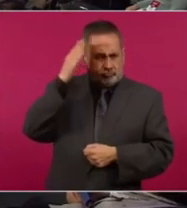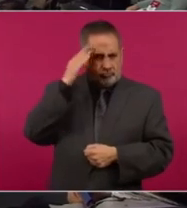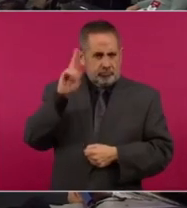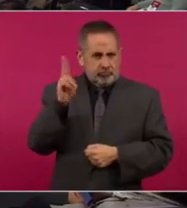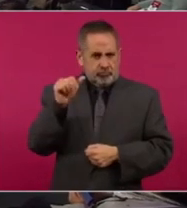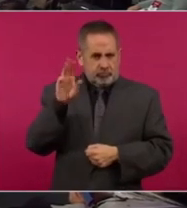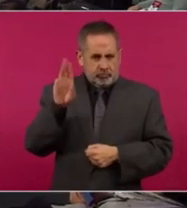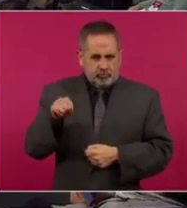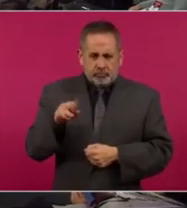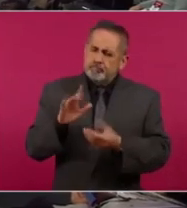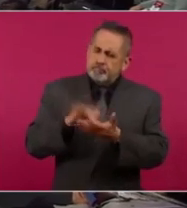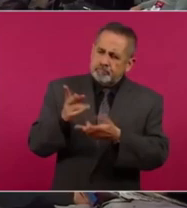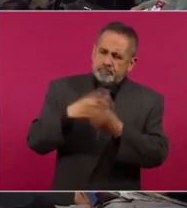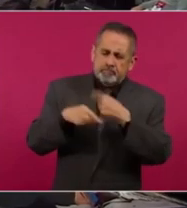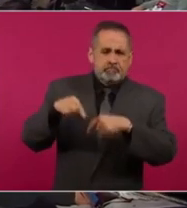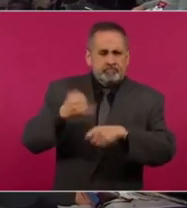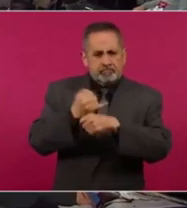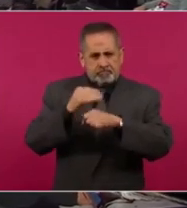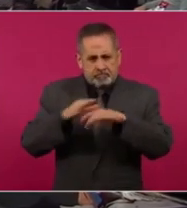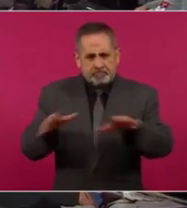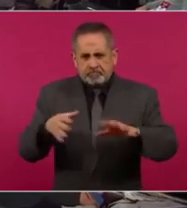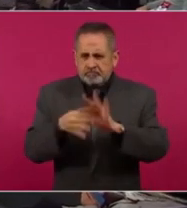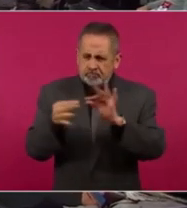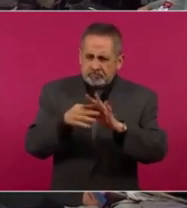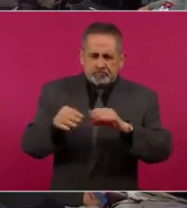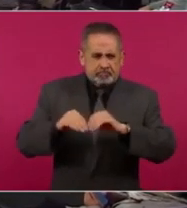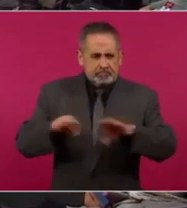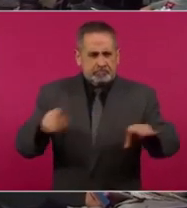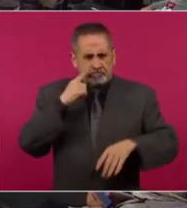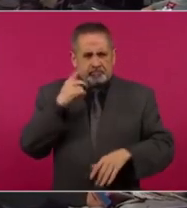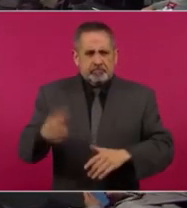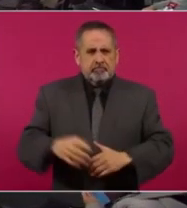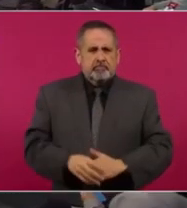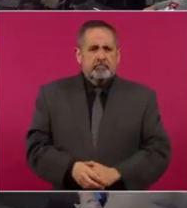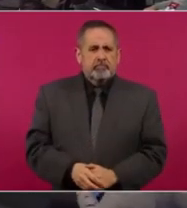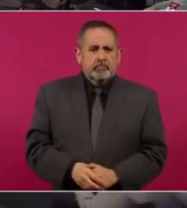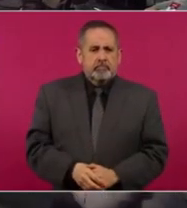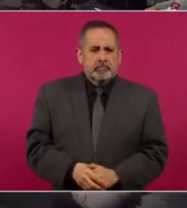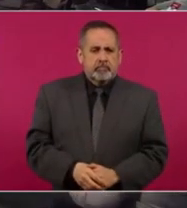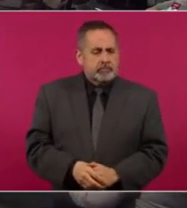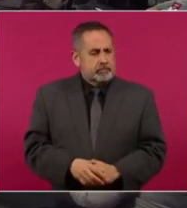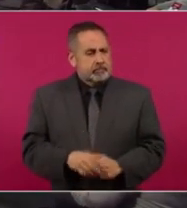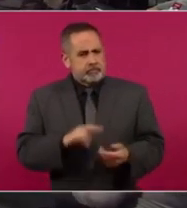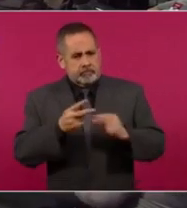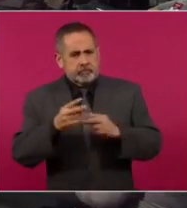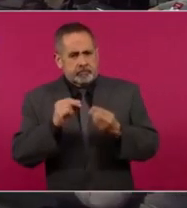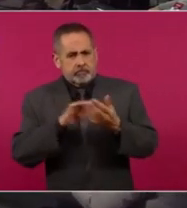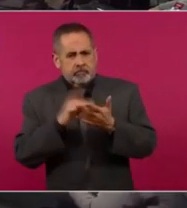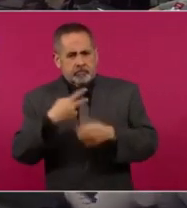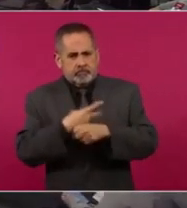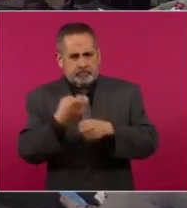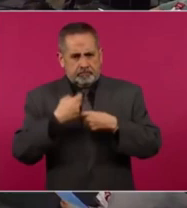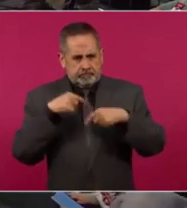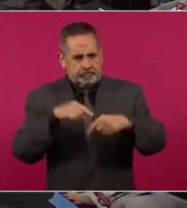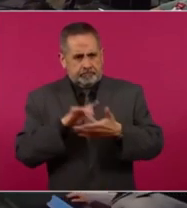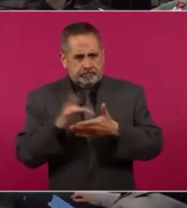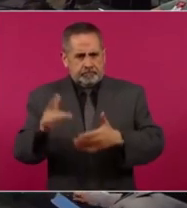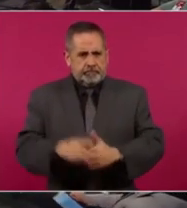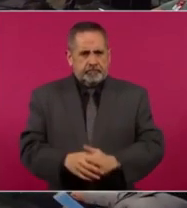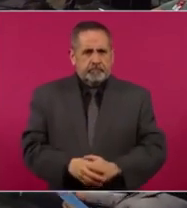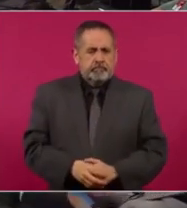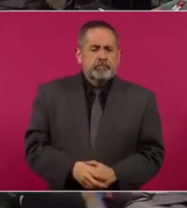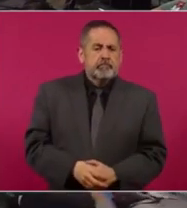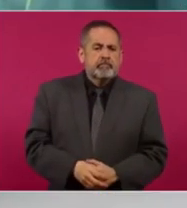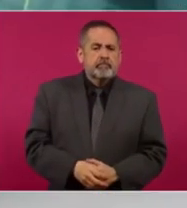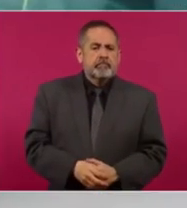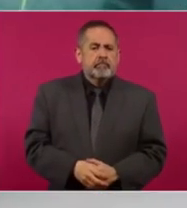por acompañarnos esta noche en Informativo 14. Al contrario, muchísimas gracias a ustedes por invitarme. Bueno, ¿cuál